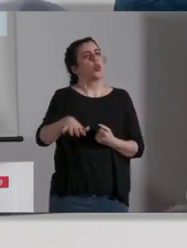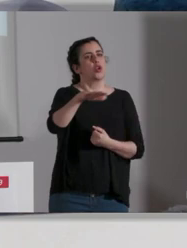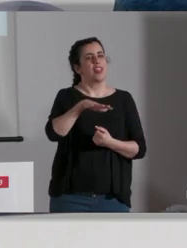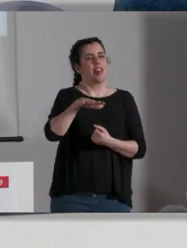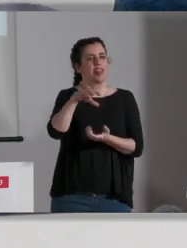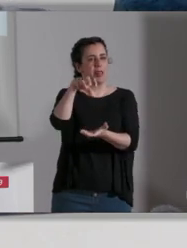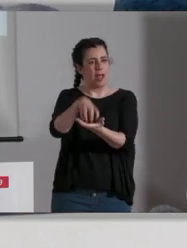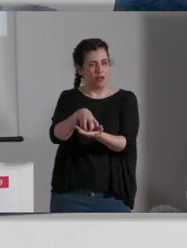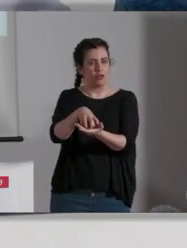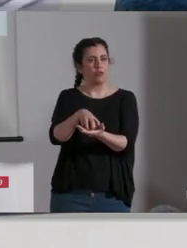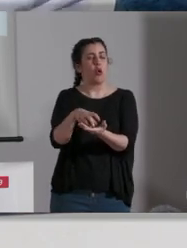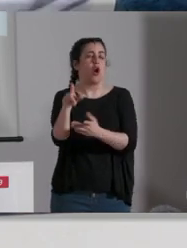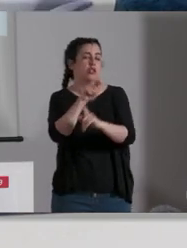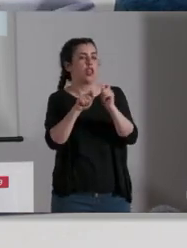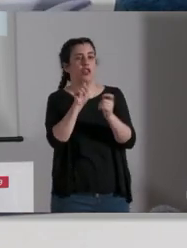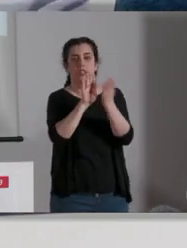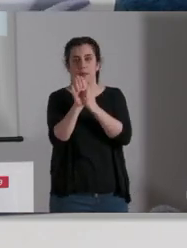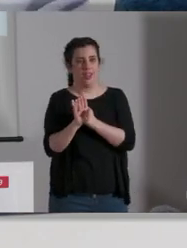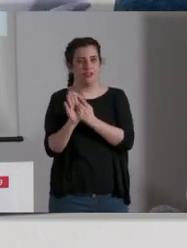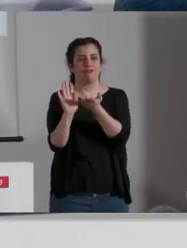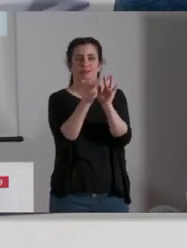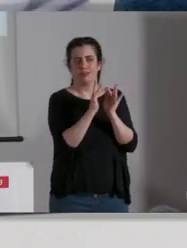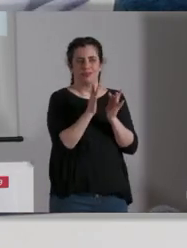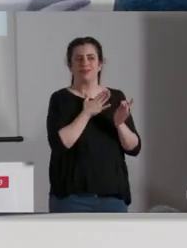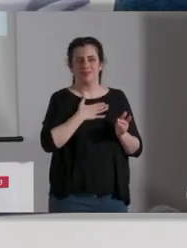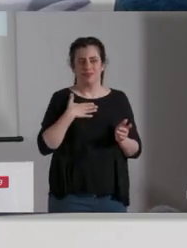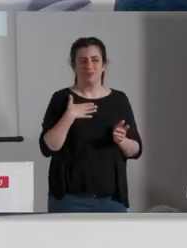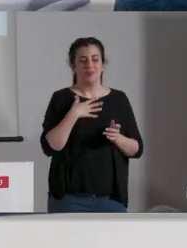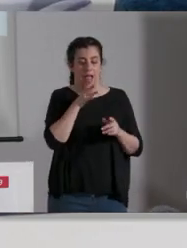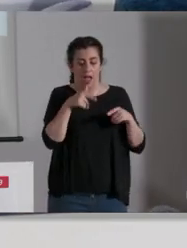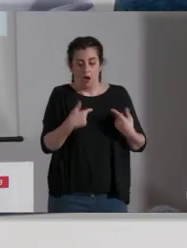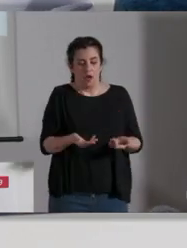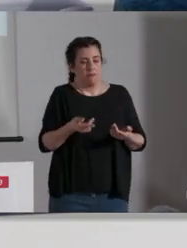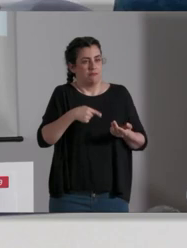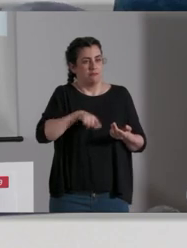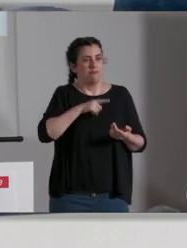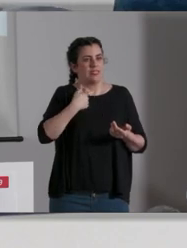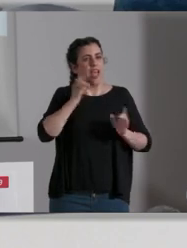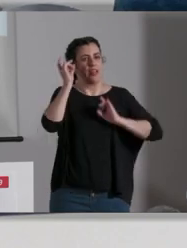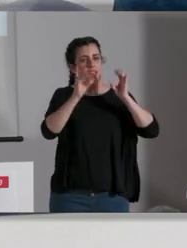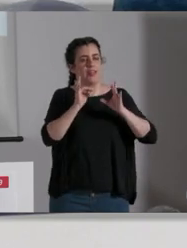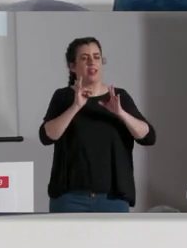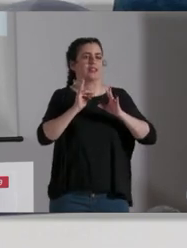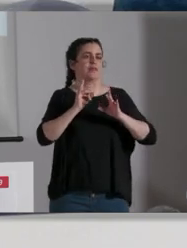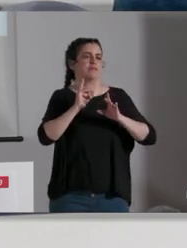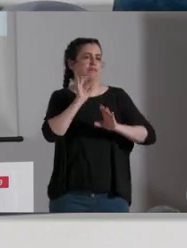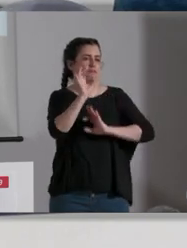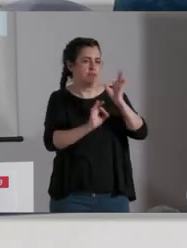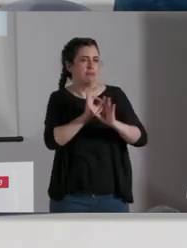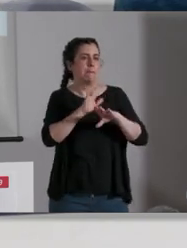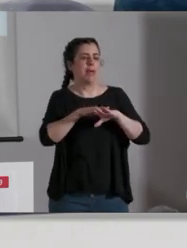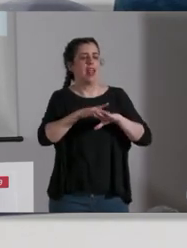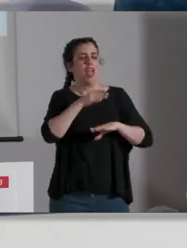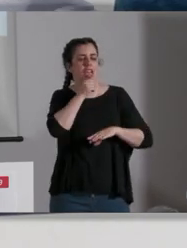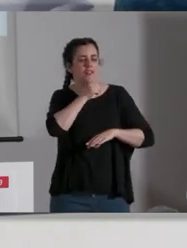de vecinos. Desde ahora ya organizamos actividades para un envejecimiento activo y saludable.